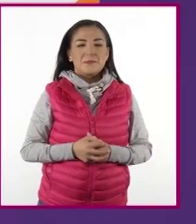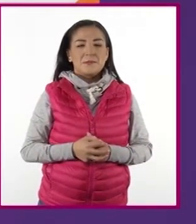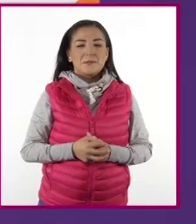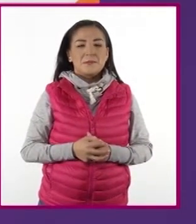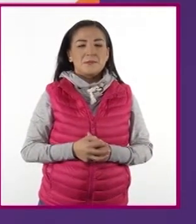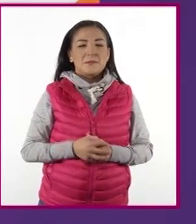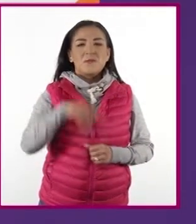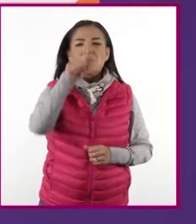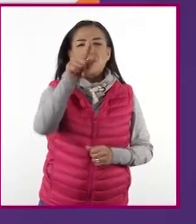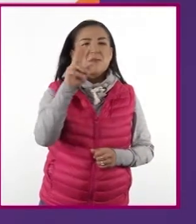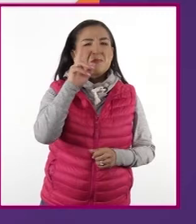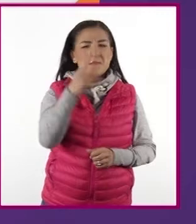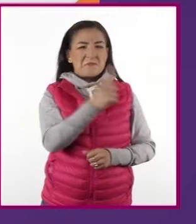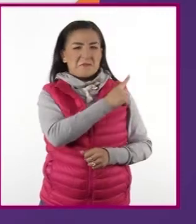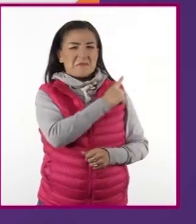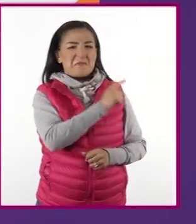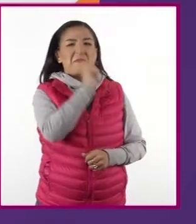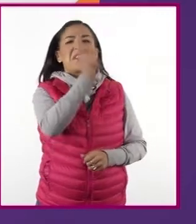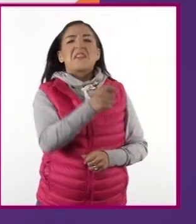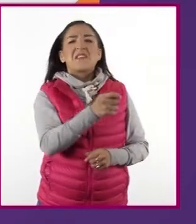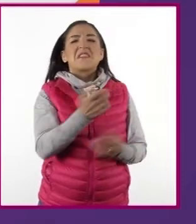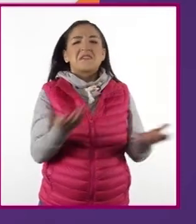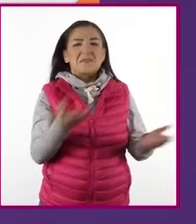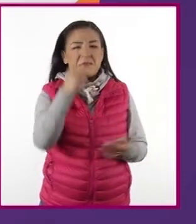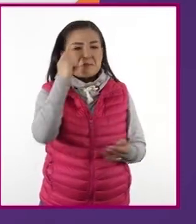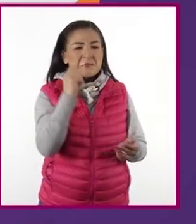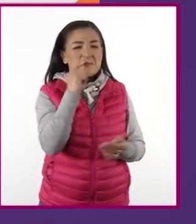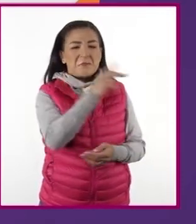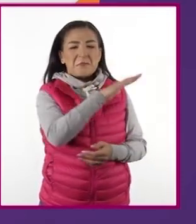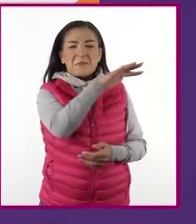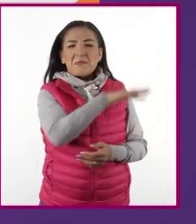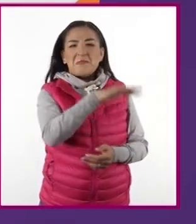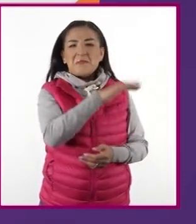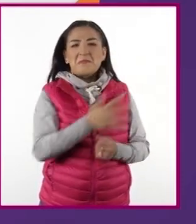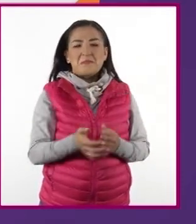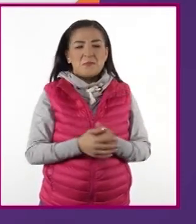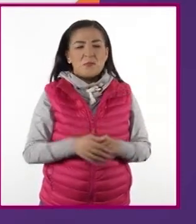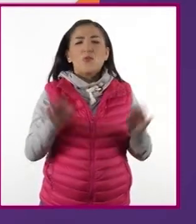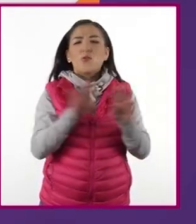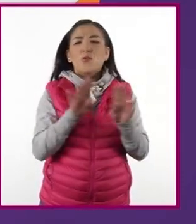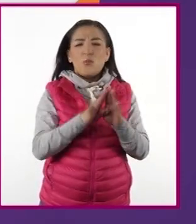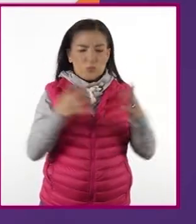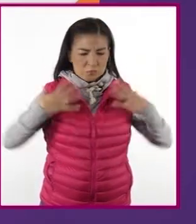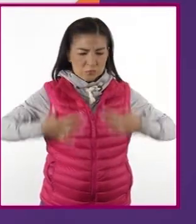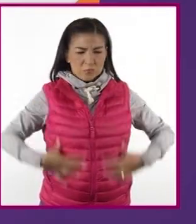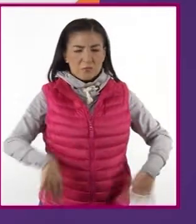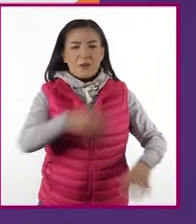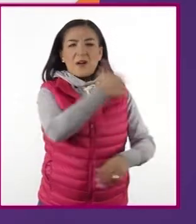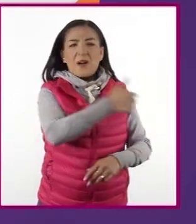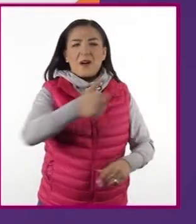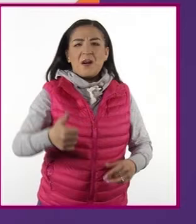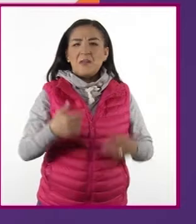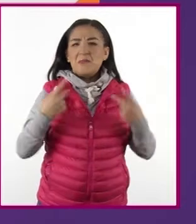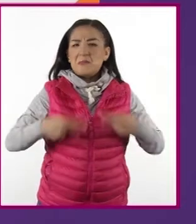¿A qué grupos sociales identifican? ¿Cómo es la vestimenta de cada grupo?